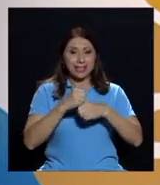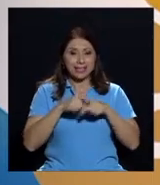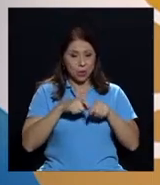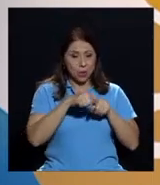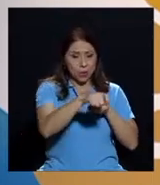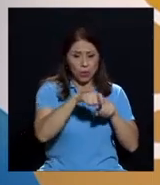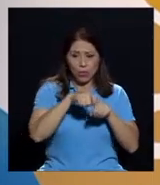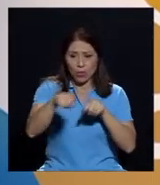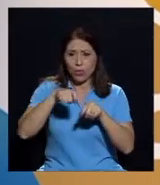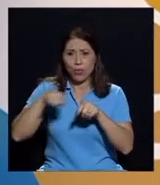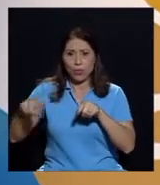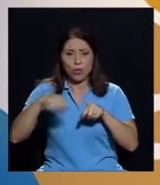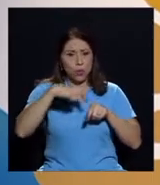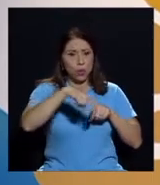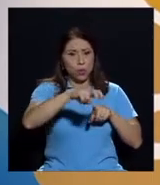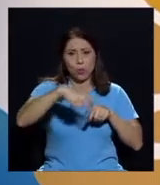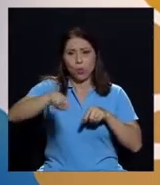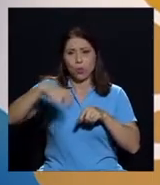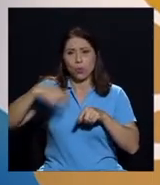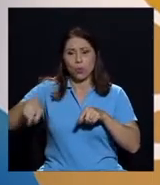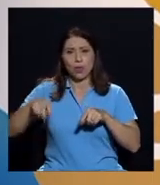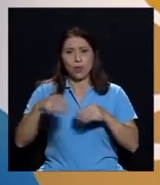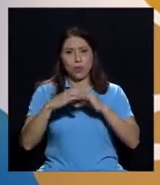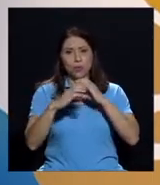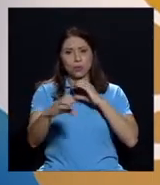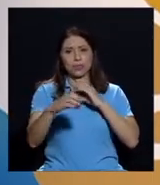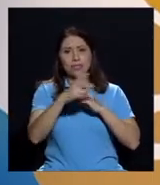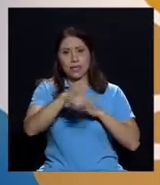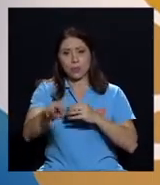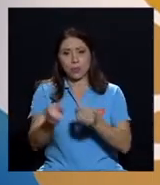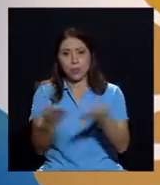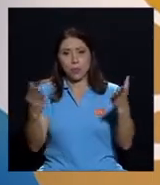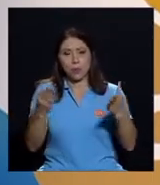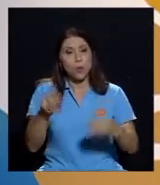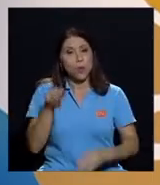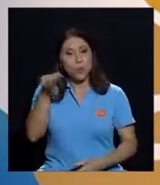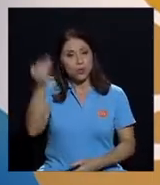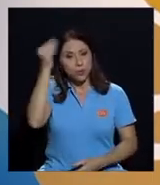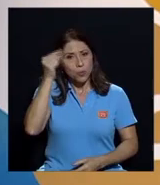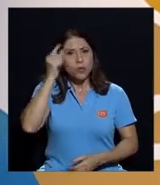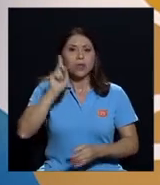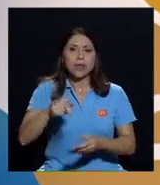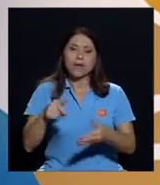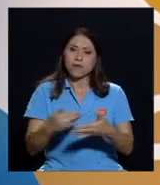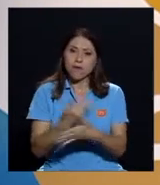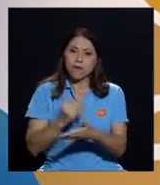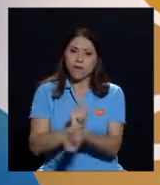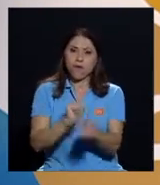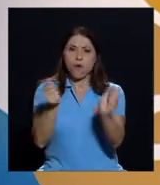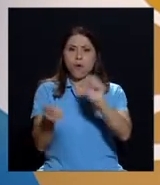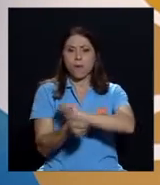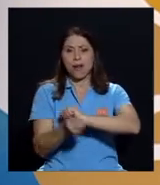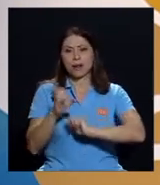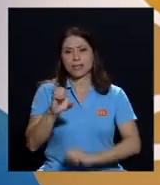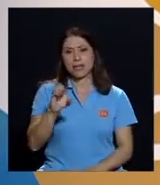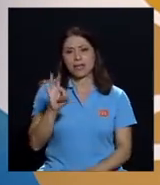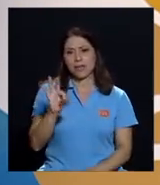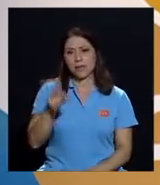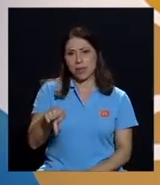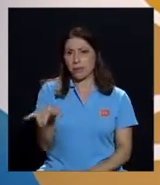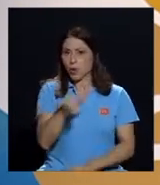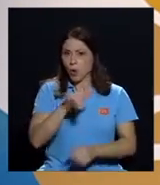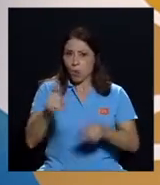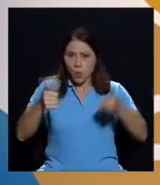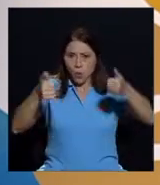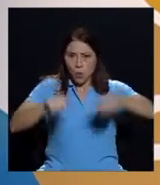líneas de bus y transporte público un próximo gobierno tiene que comprometerse a reformar el ctp como está en el acuerdo nacional